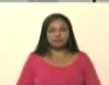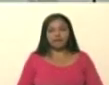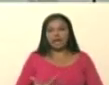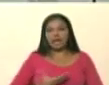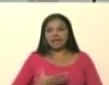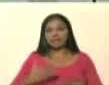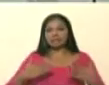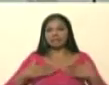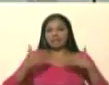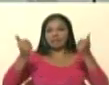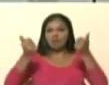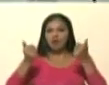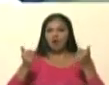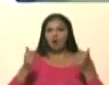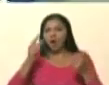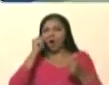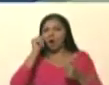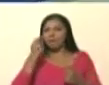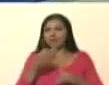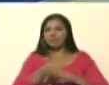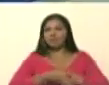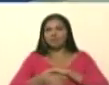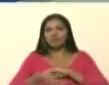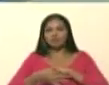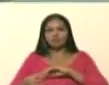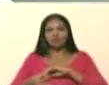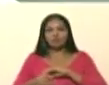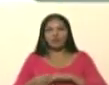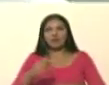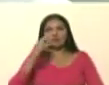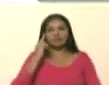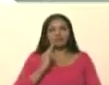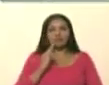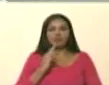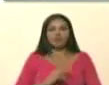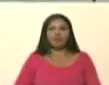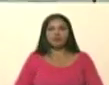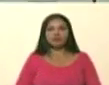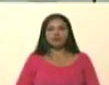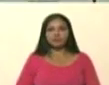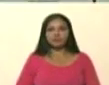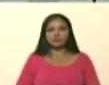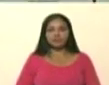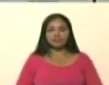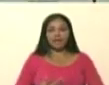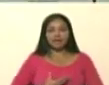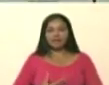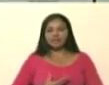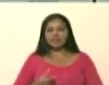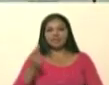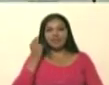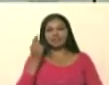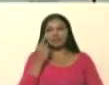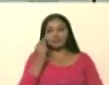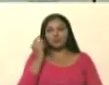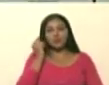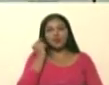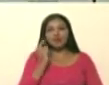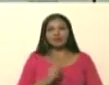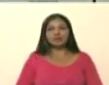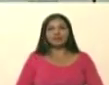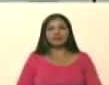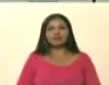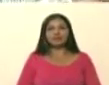salvador medina del municipio simón bolívar y a la alcaldesa del municipio urdaneta cuba